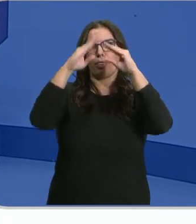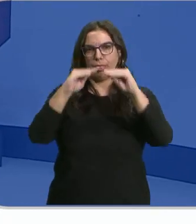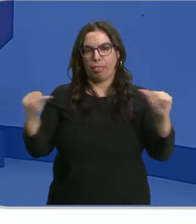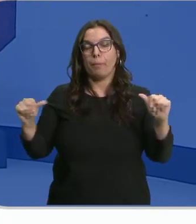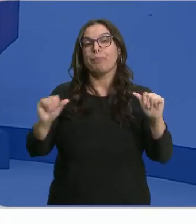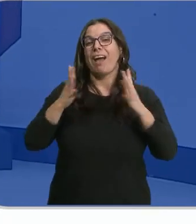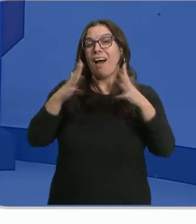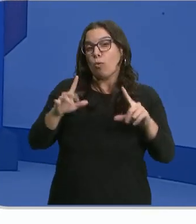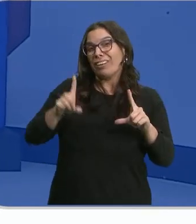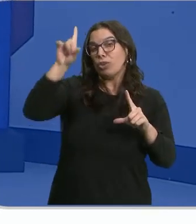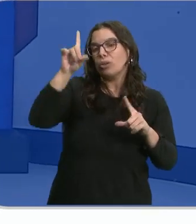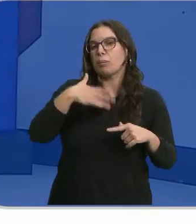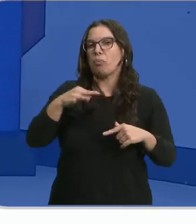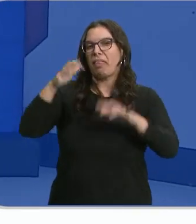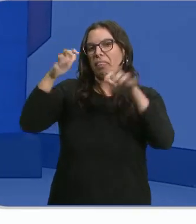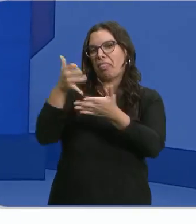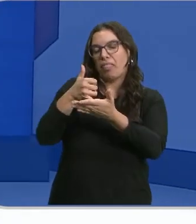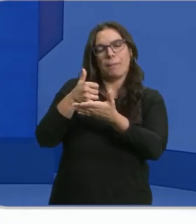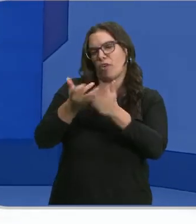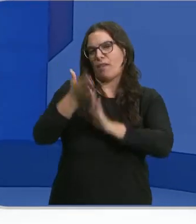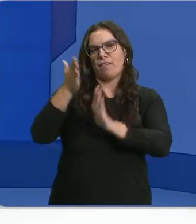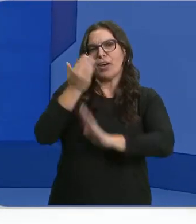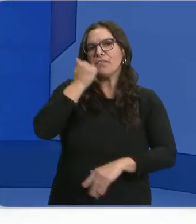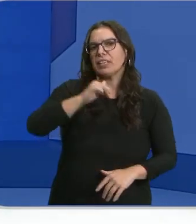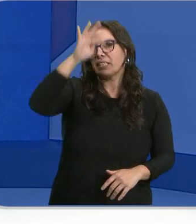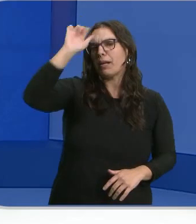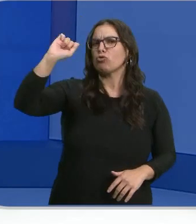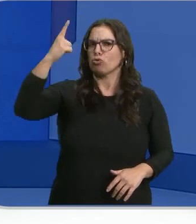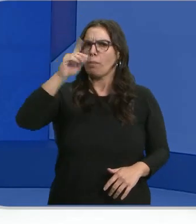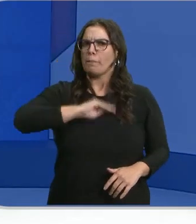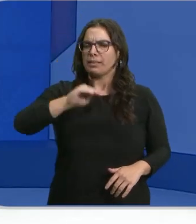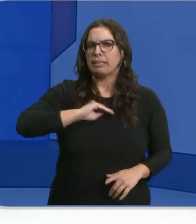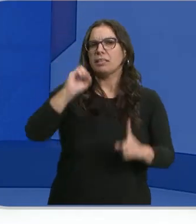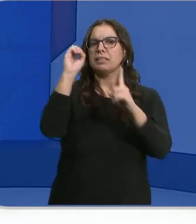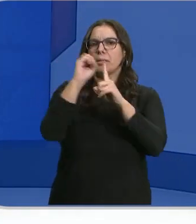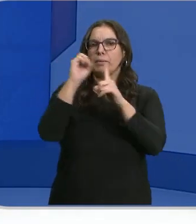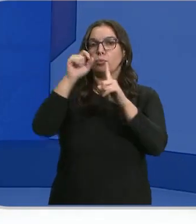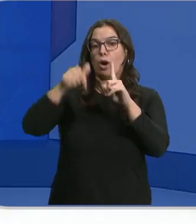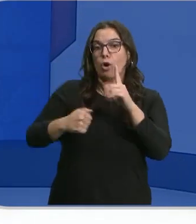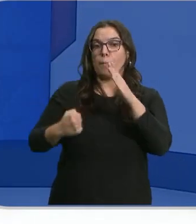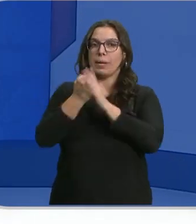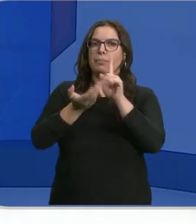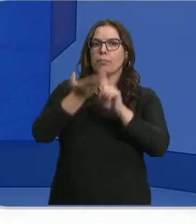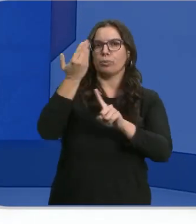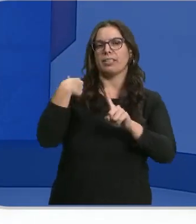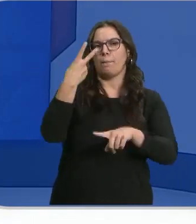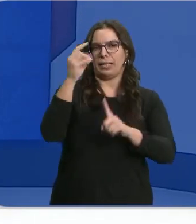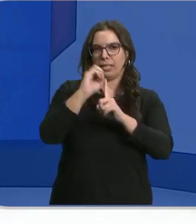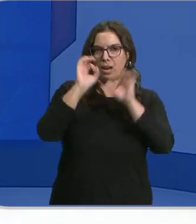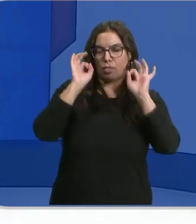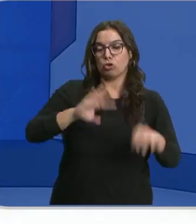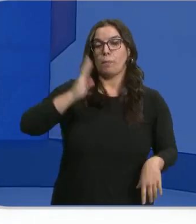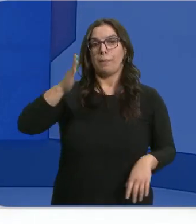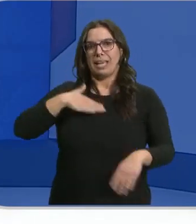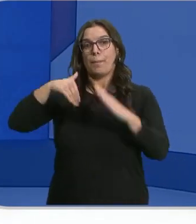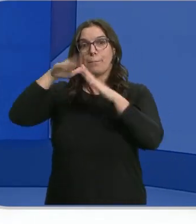las tenemos con algunas precipitaciones débiles. La tendencia es que el fin de semana sea muy soleado, con temperaturas que hoy suben. Las máximas ya llegan a los 20 grados, para